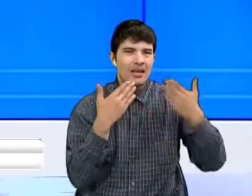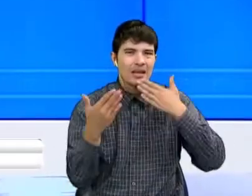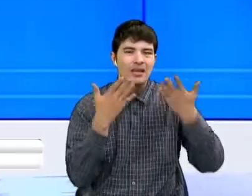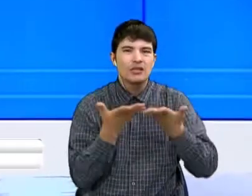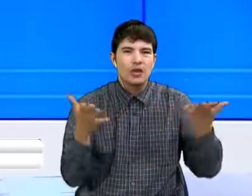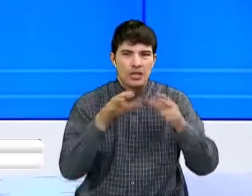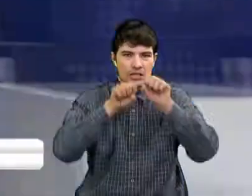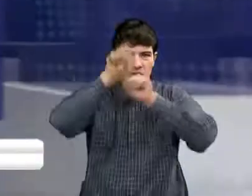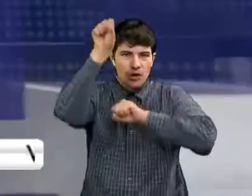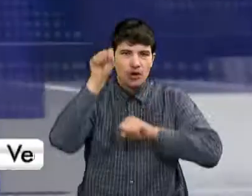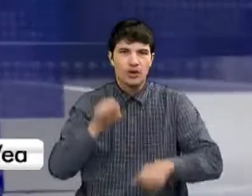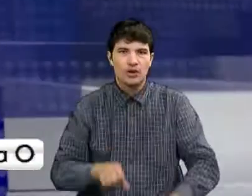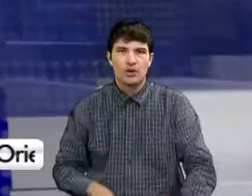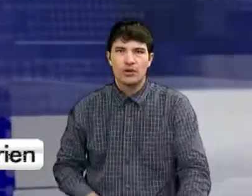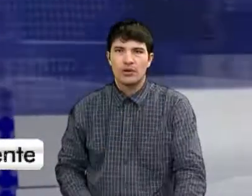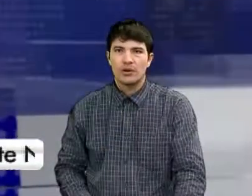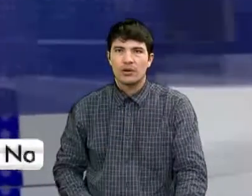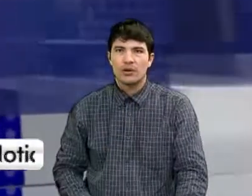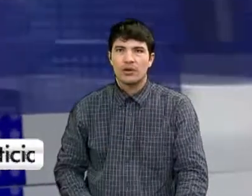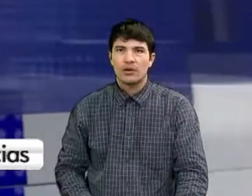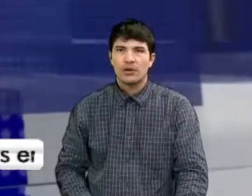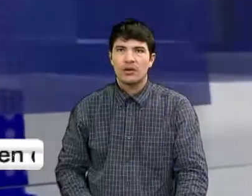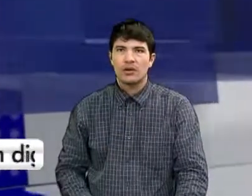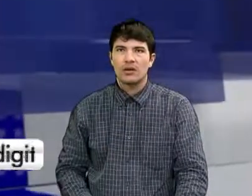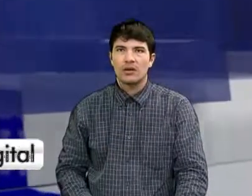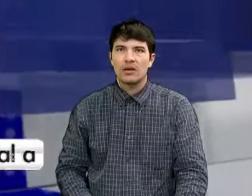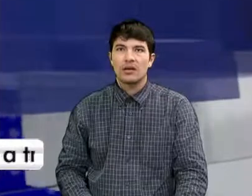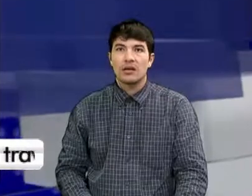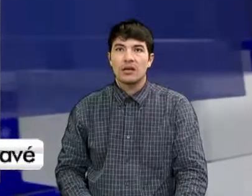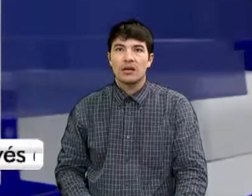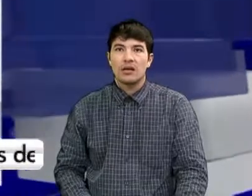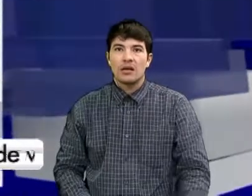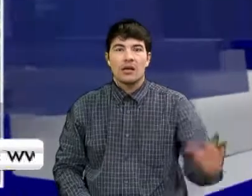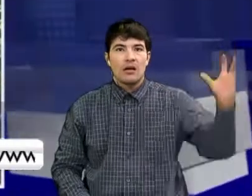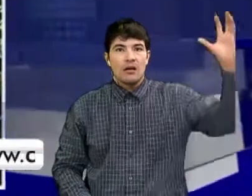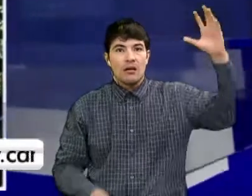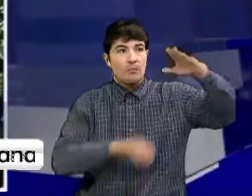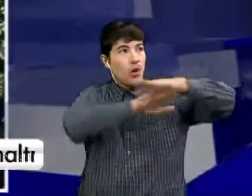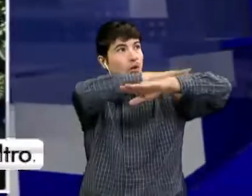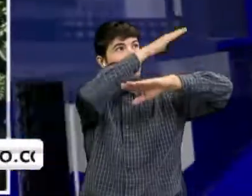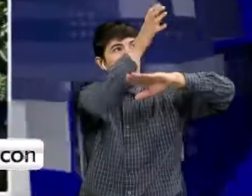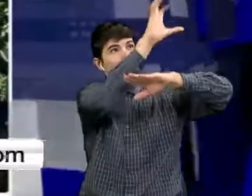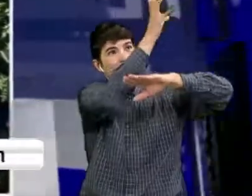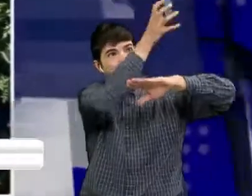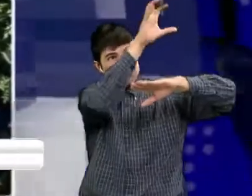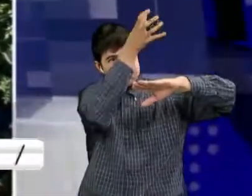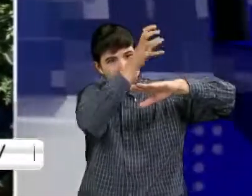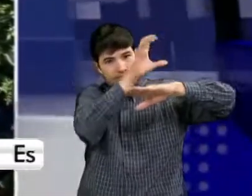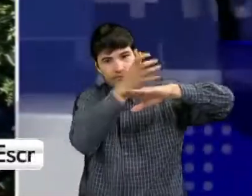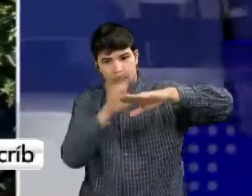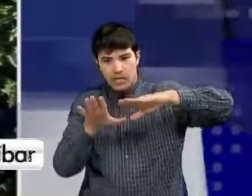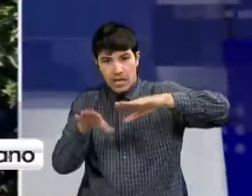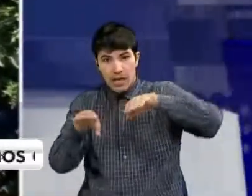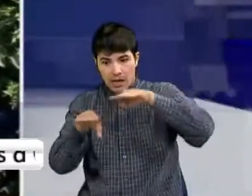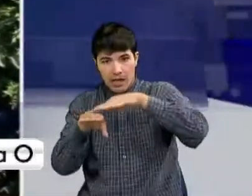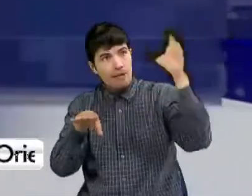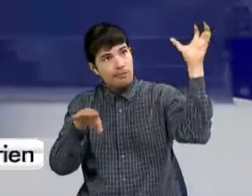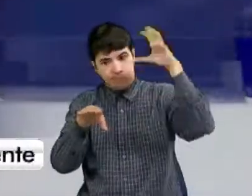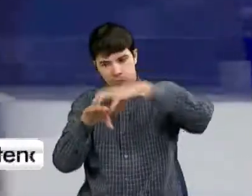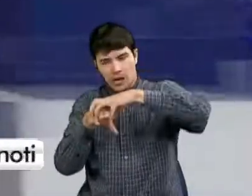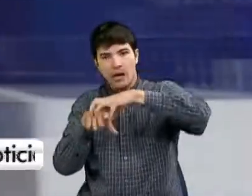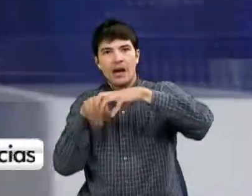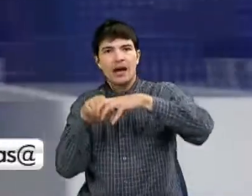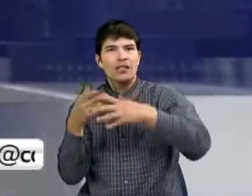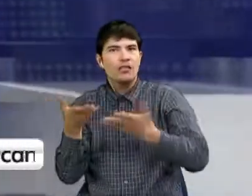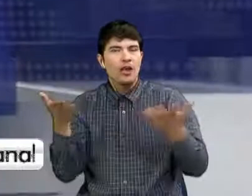Socorro. La roca de gran tamaño se desprendió de una montaña en la vereda quebrada del municipio del Socorro, que de hecho ocurrió el fin de semana